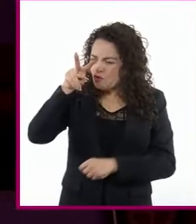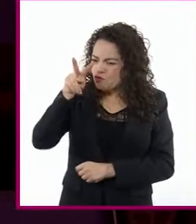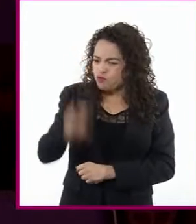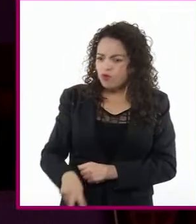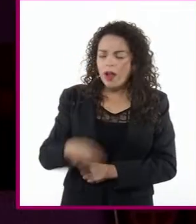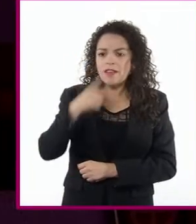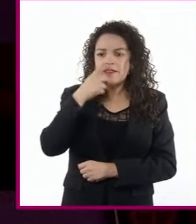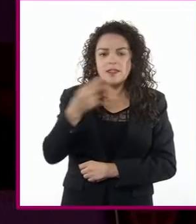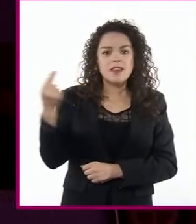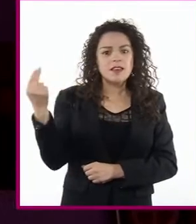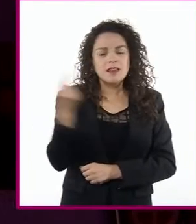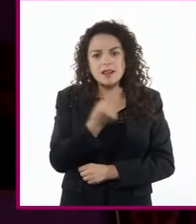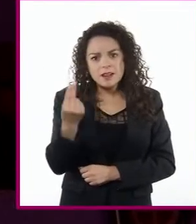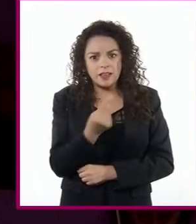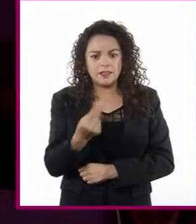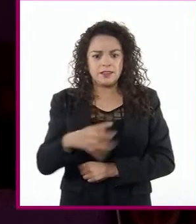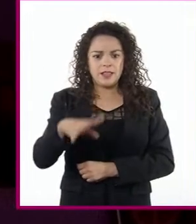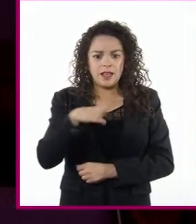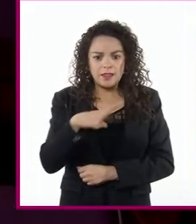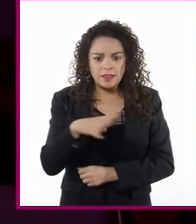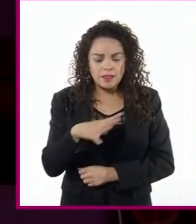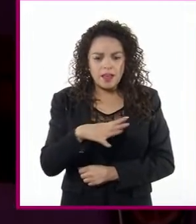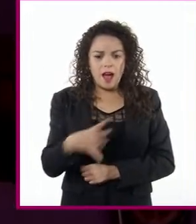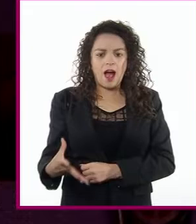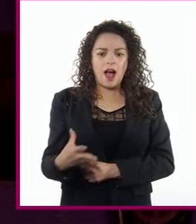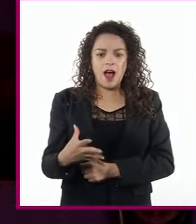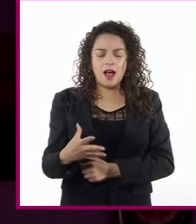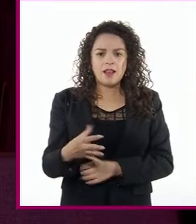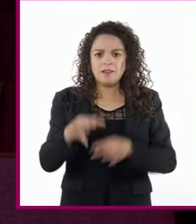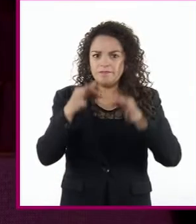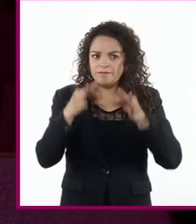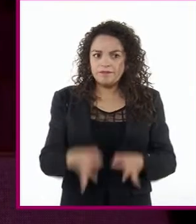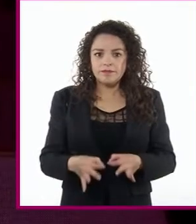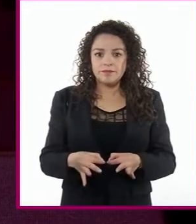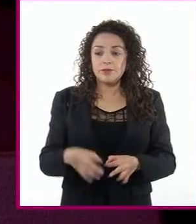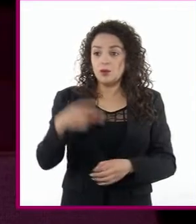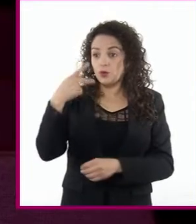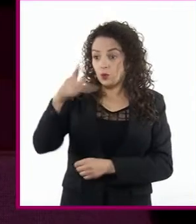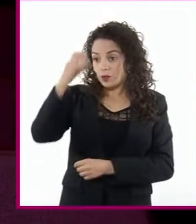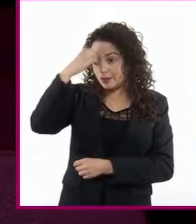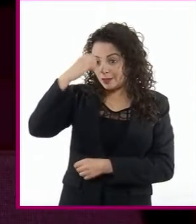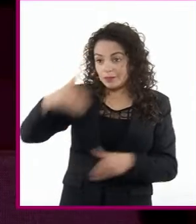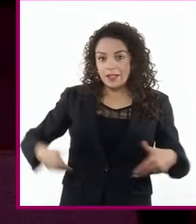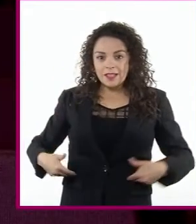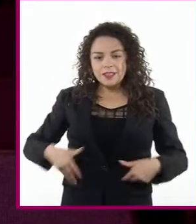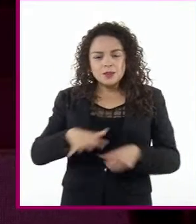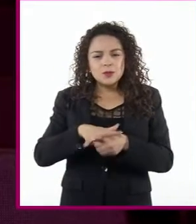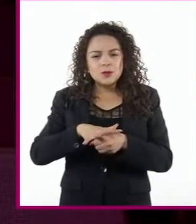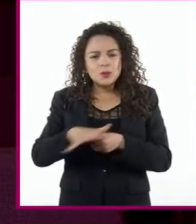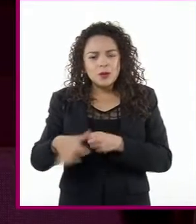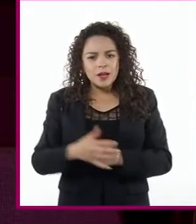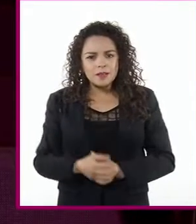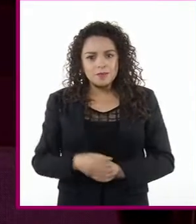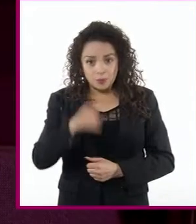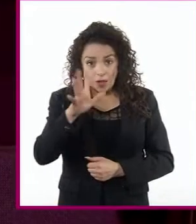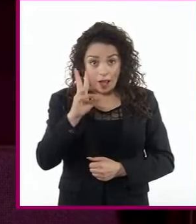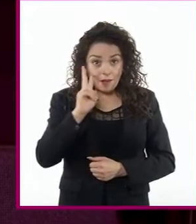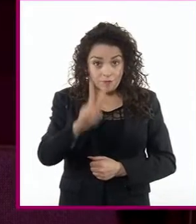tener salida. ¿Cuál es su experiencia con el teatro? ¿Han presenciado alguna puesta en